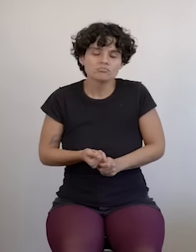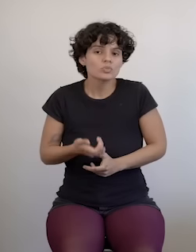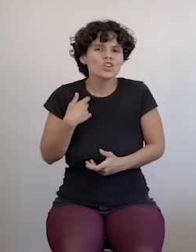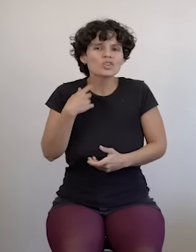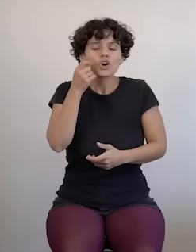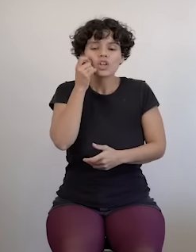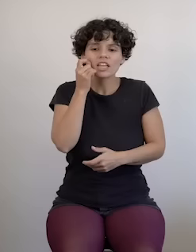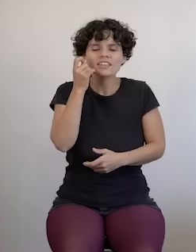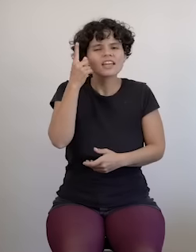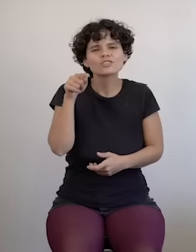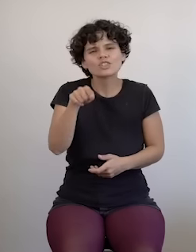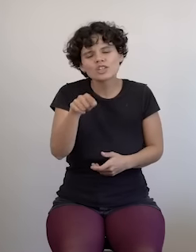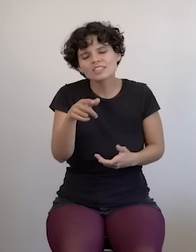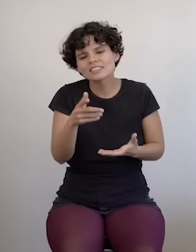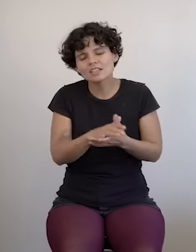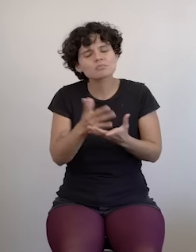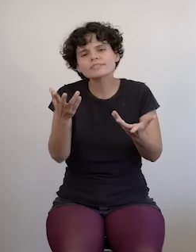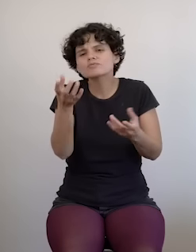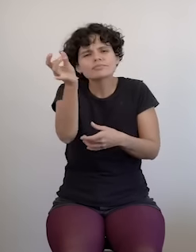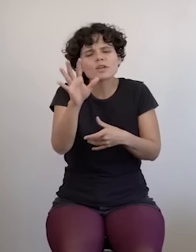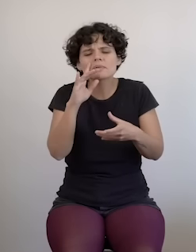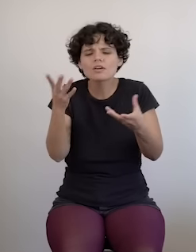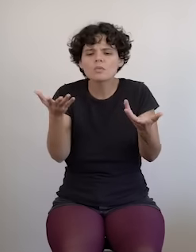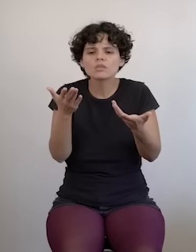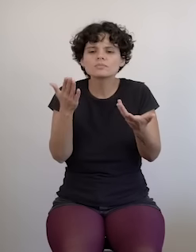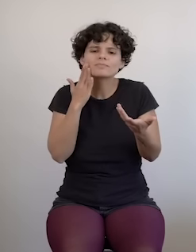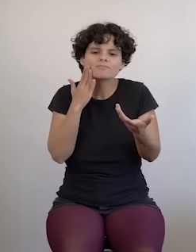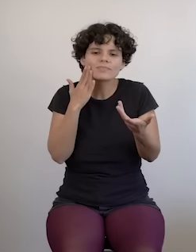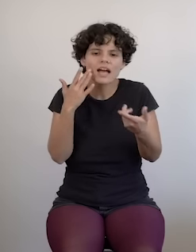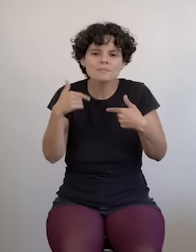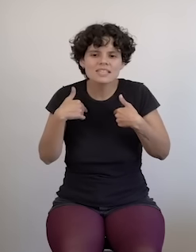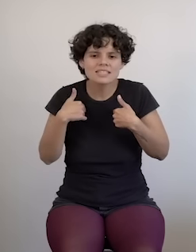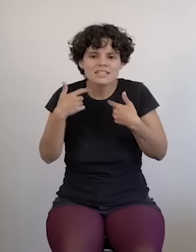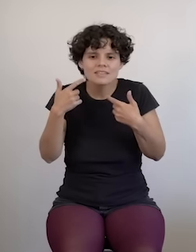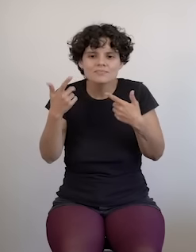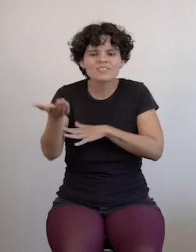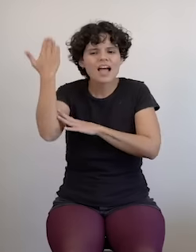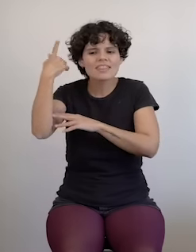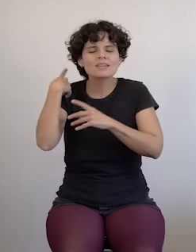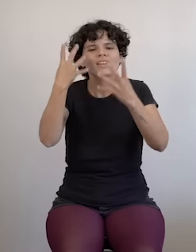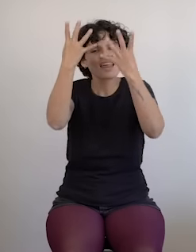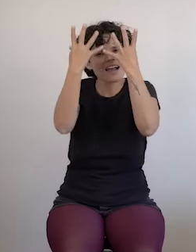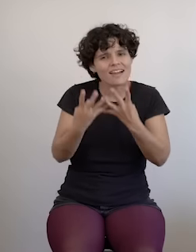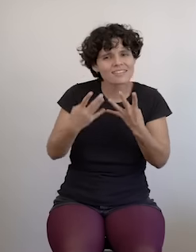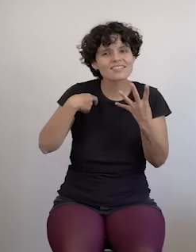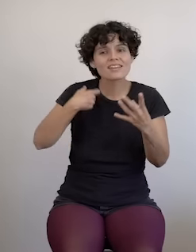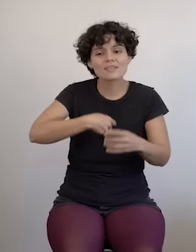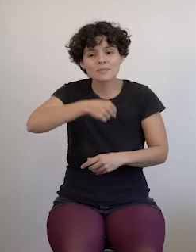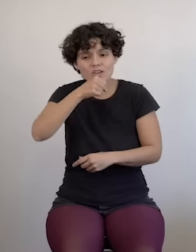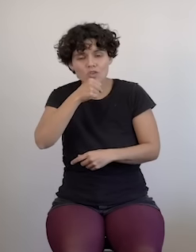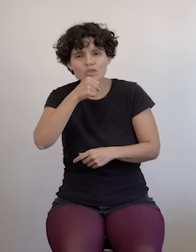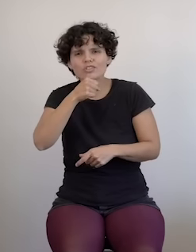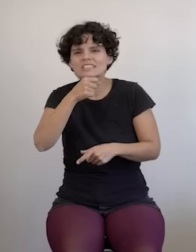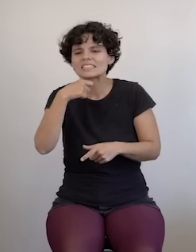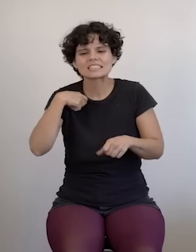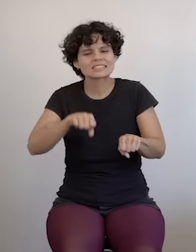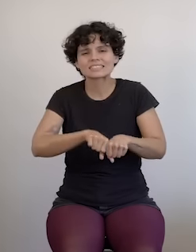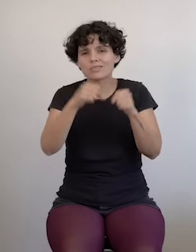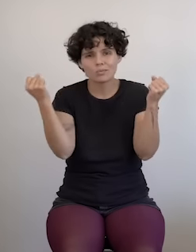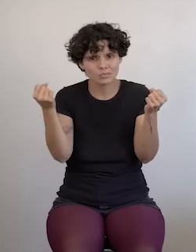que esto tiene un sentido, hermano, esto es algo simbólico, mira. Se me rompió un micrófono a mí en la cárcel porque no tenía dónde llevarlo en la